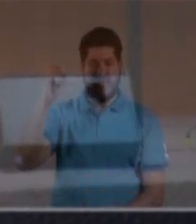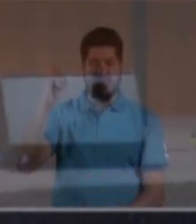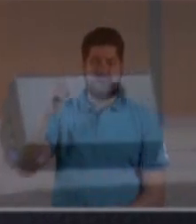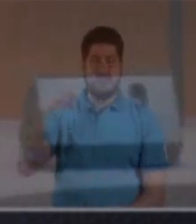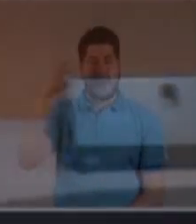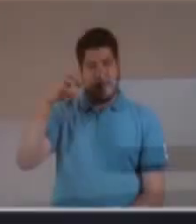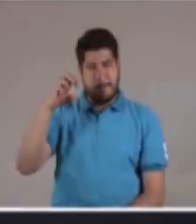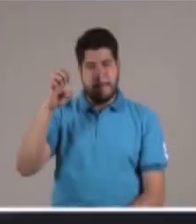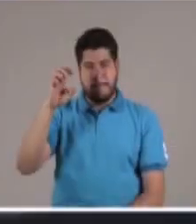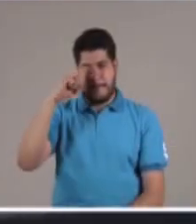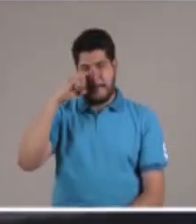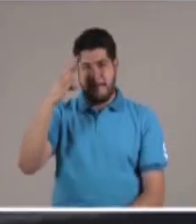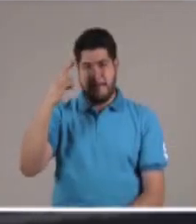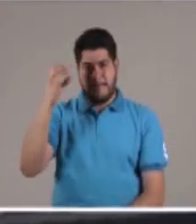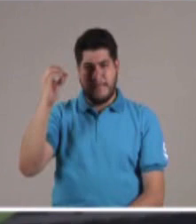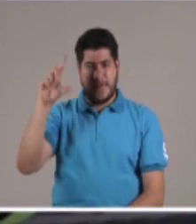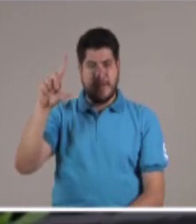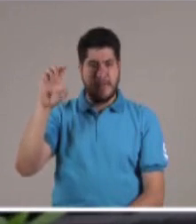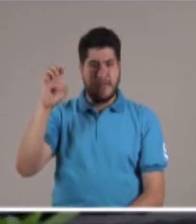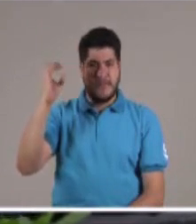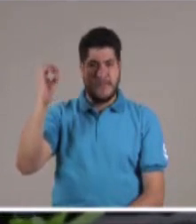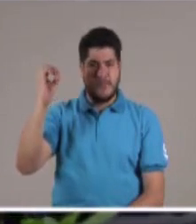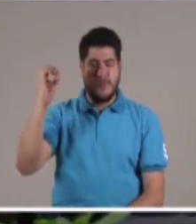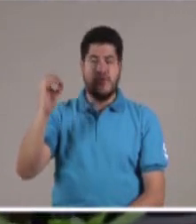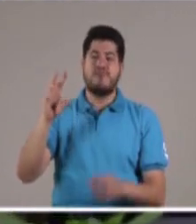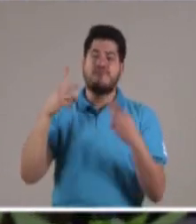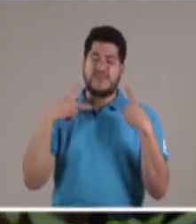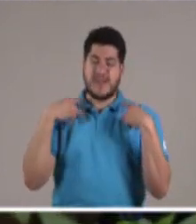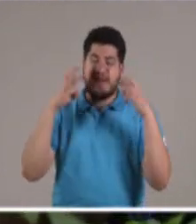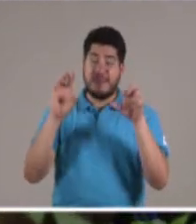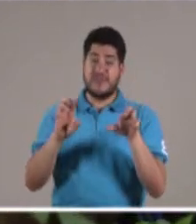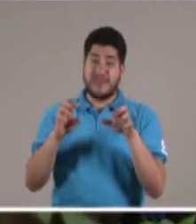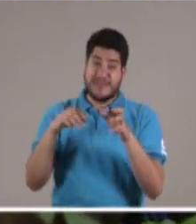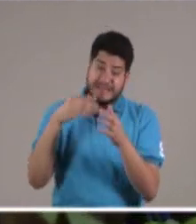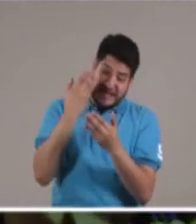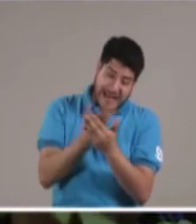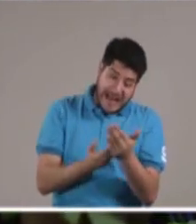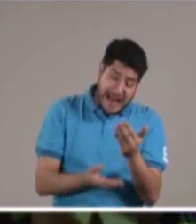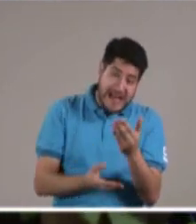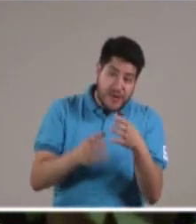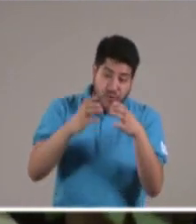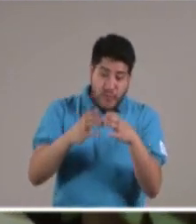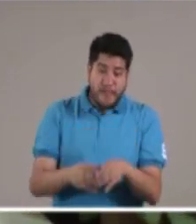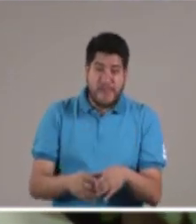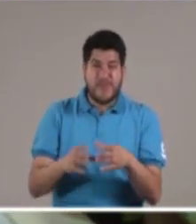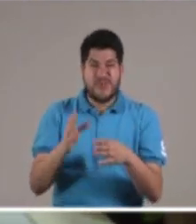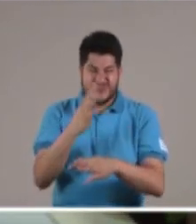entonces hay gente que cayó en el pozo de las mezclas